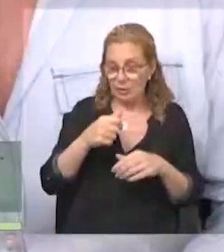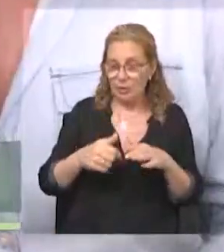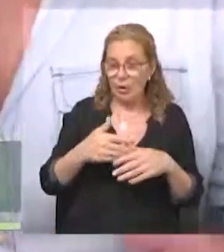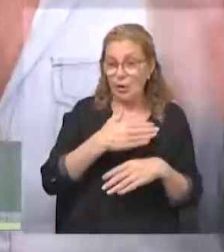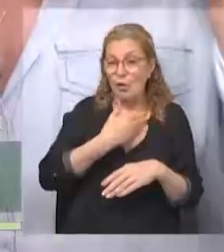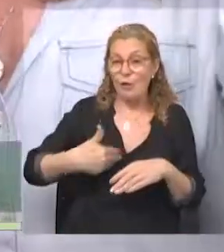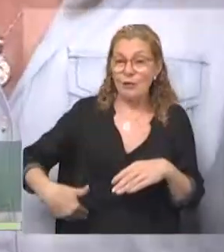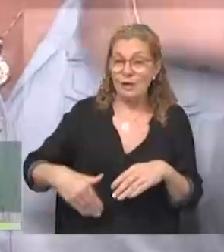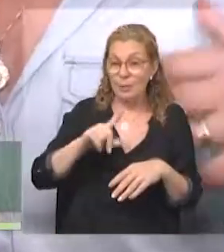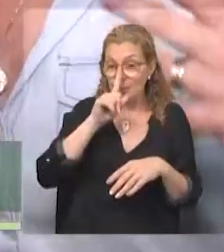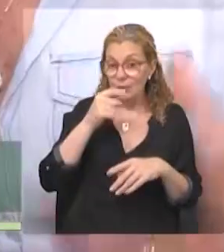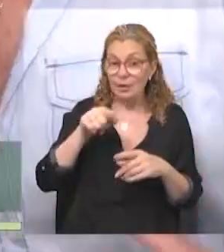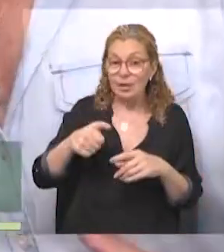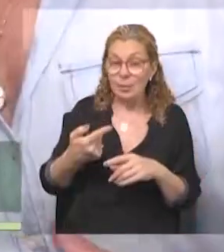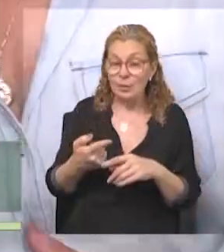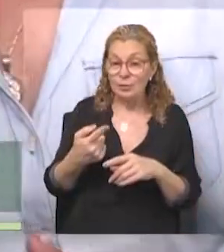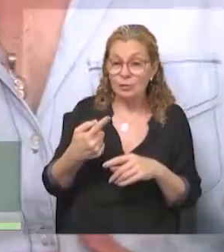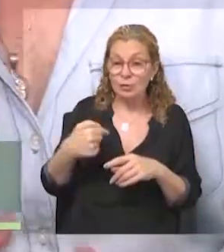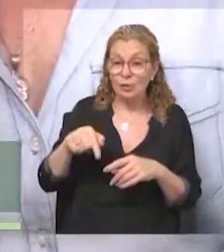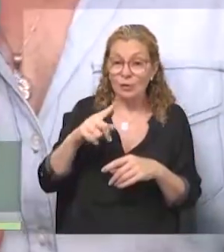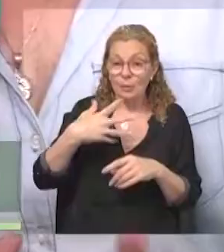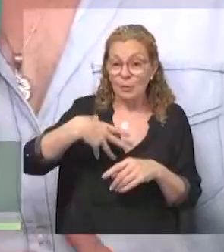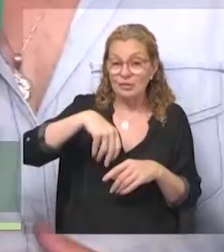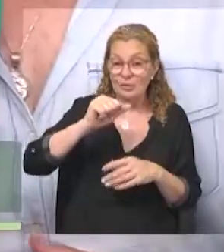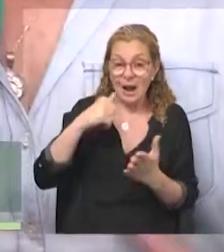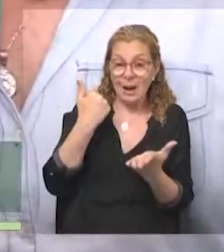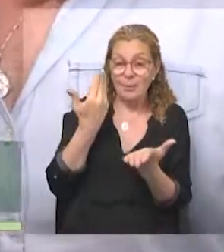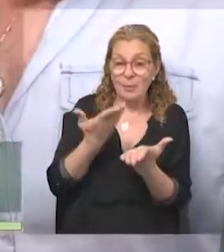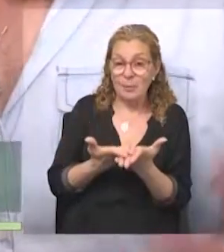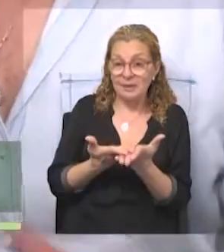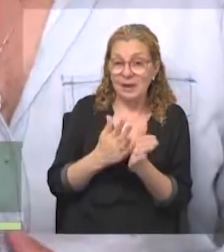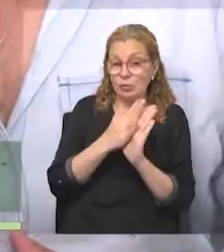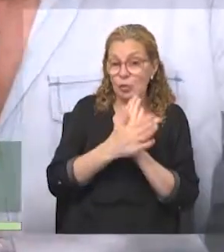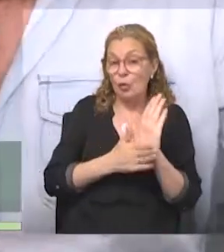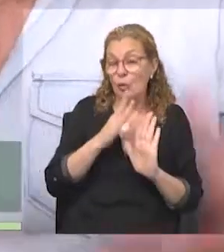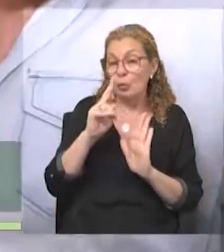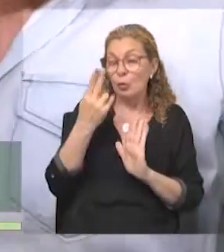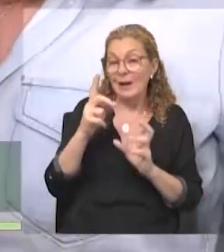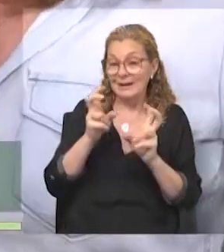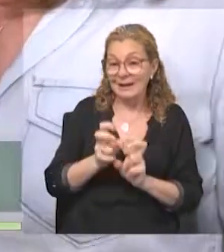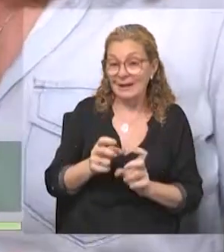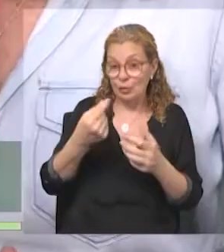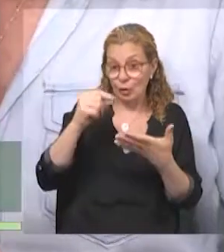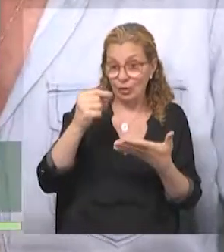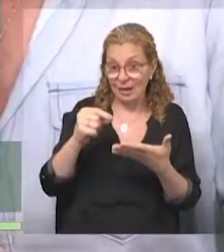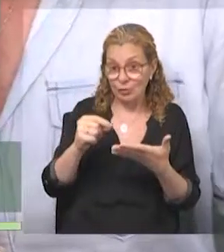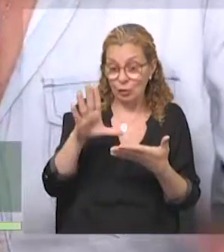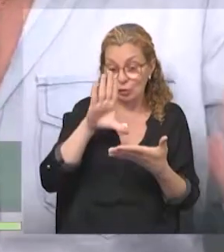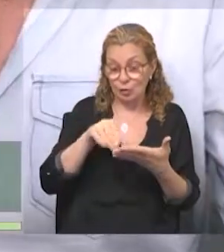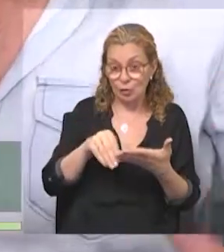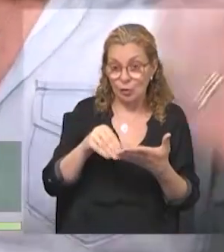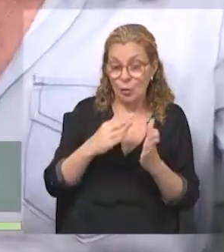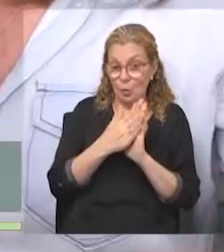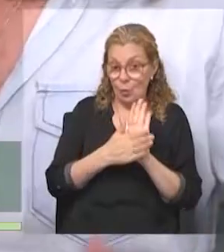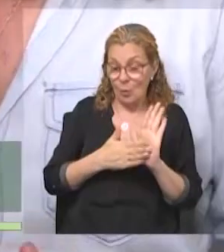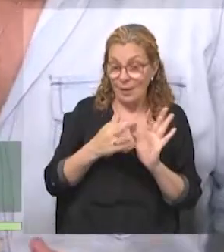de Montevideo que después nosotros las Tratamos de llevar a propuestas nacionales este analizando datos de todo el contexto del país con